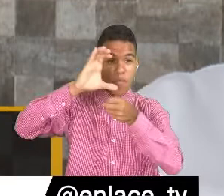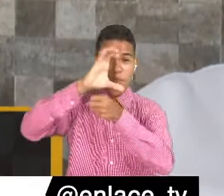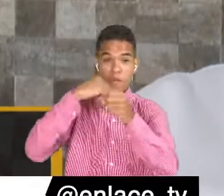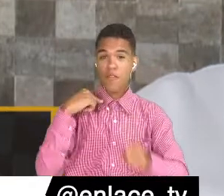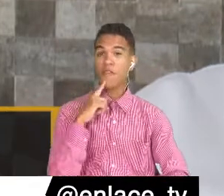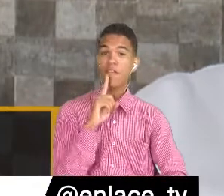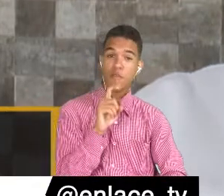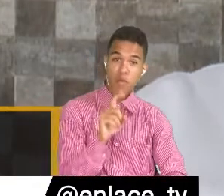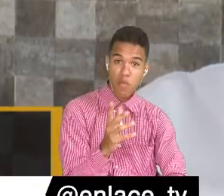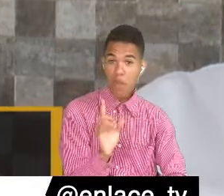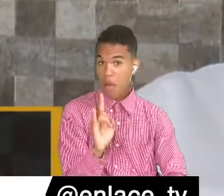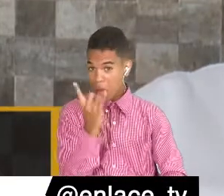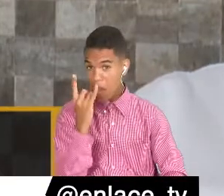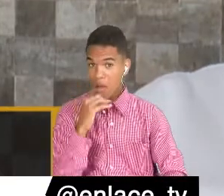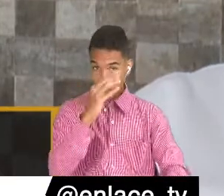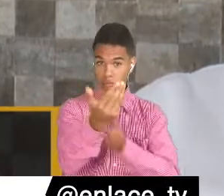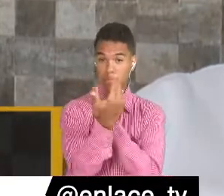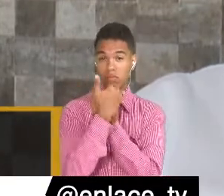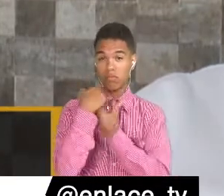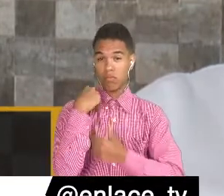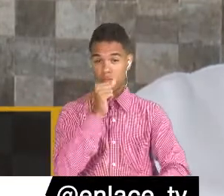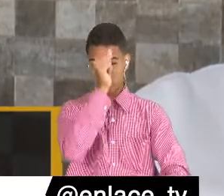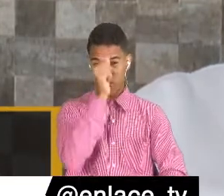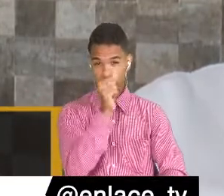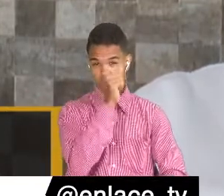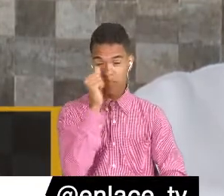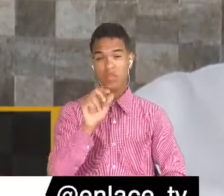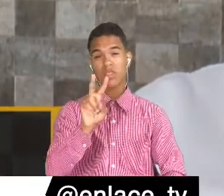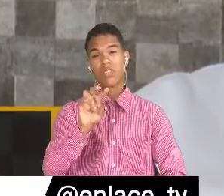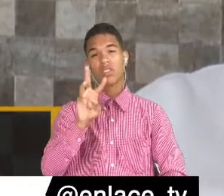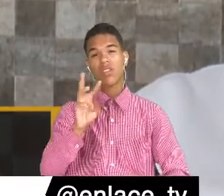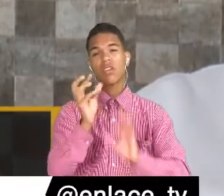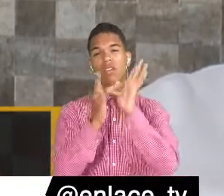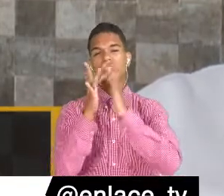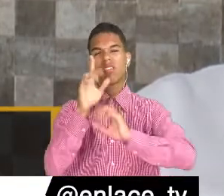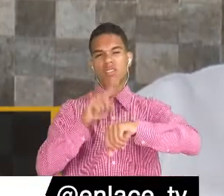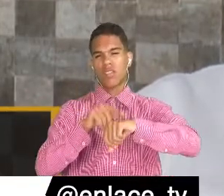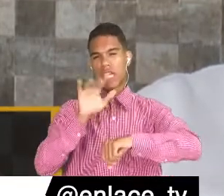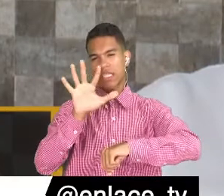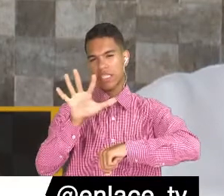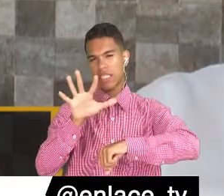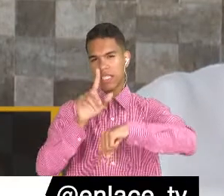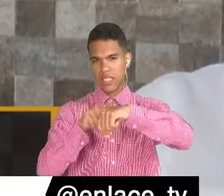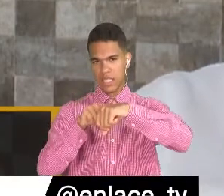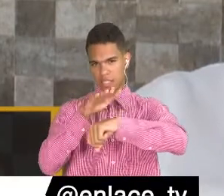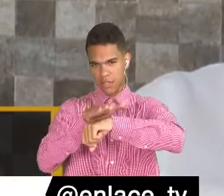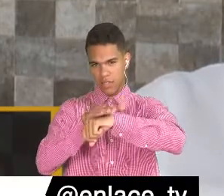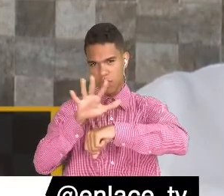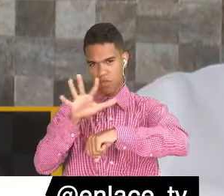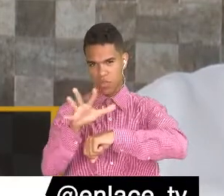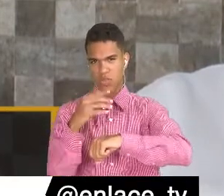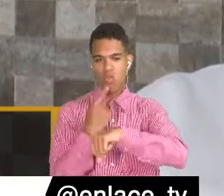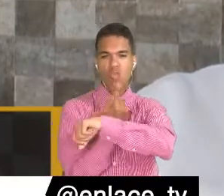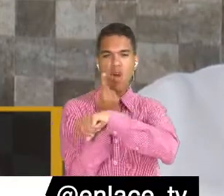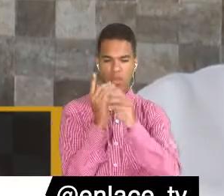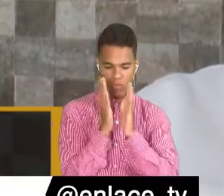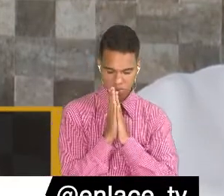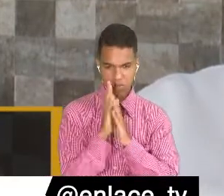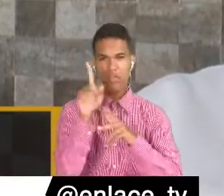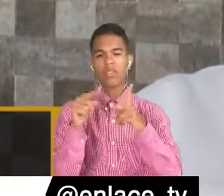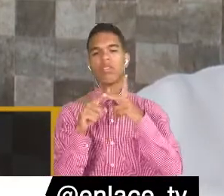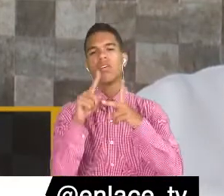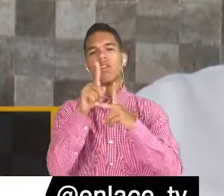para que vengan este domingo 23 de abril a partir de las 5 de la tarde, una hora antes, después la Eucaristía, para que celebremos juntos